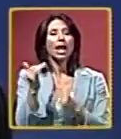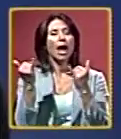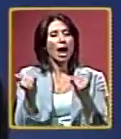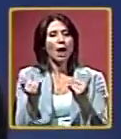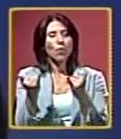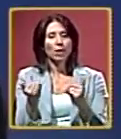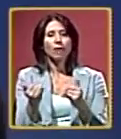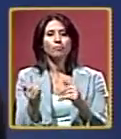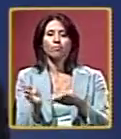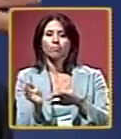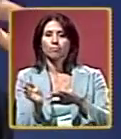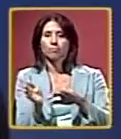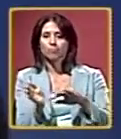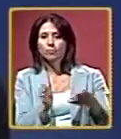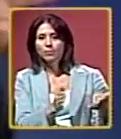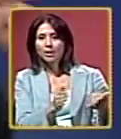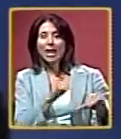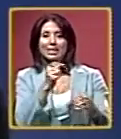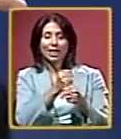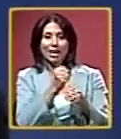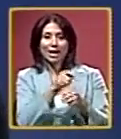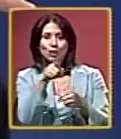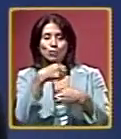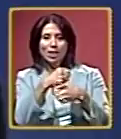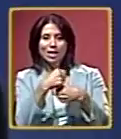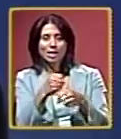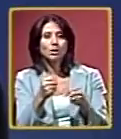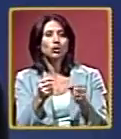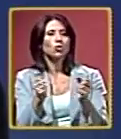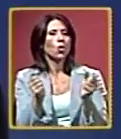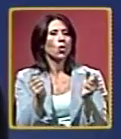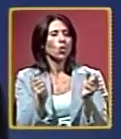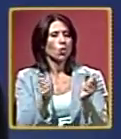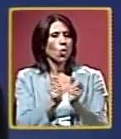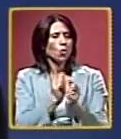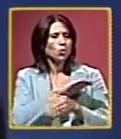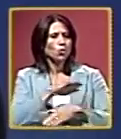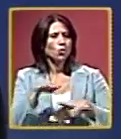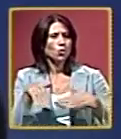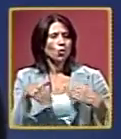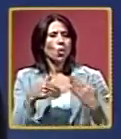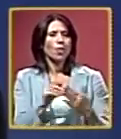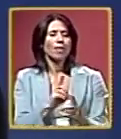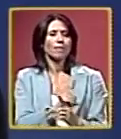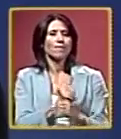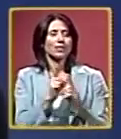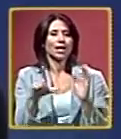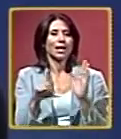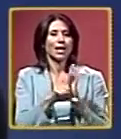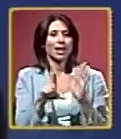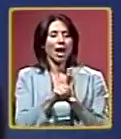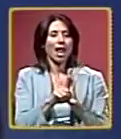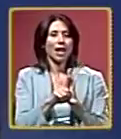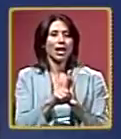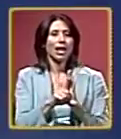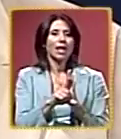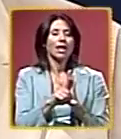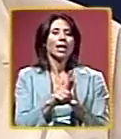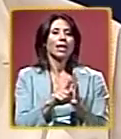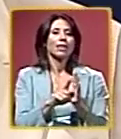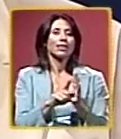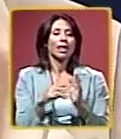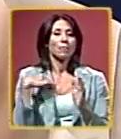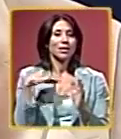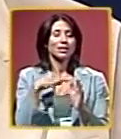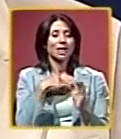de esa tarea que usted hizo como directora del área legal del Ministerio de Relaciones Exteriores a